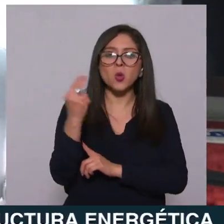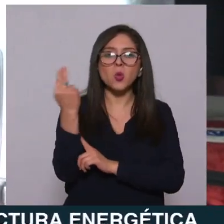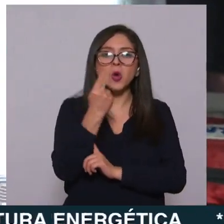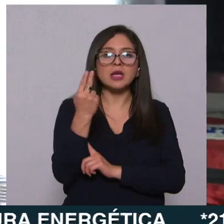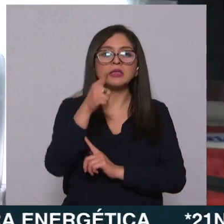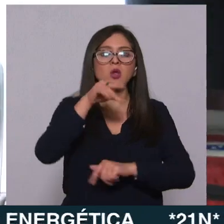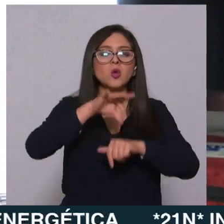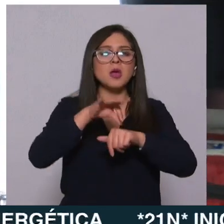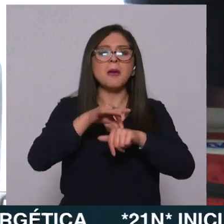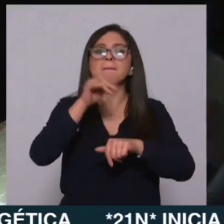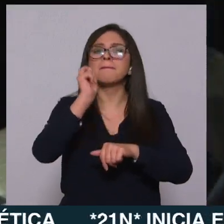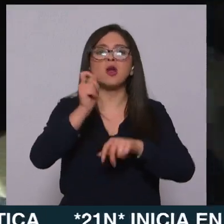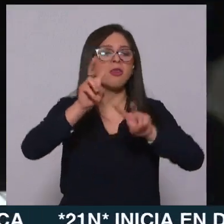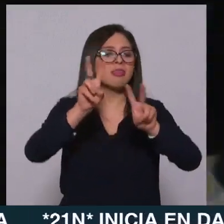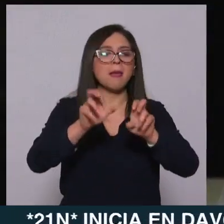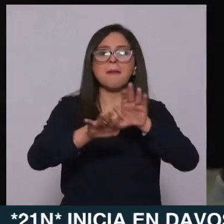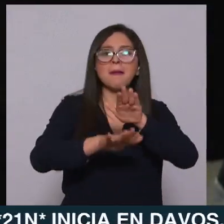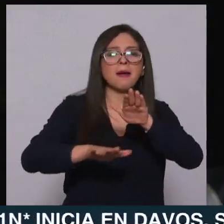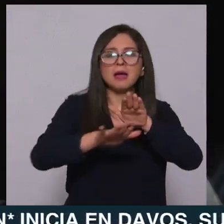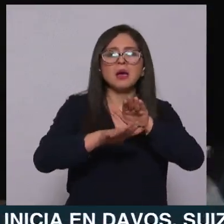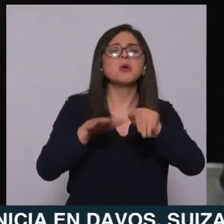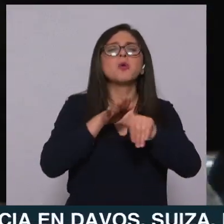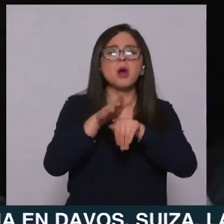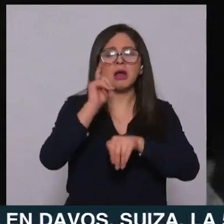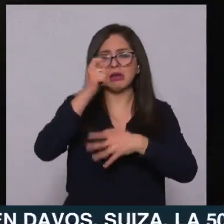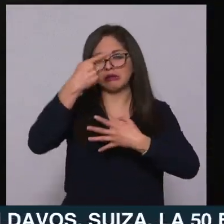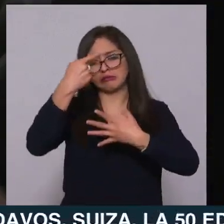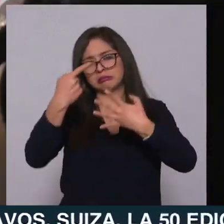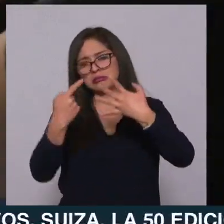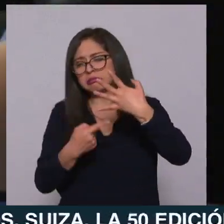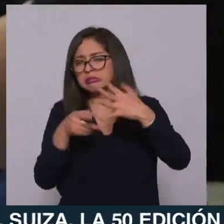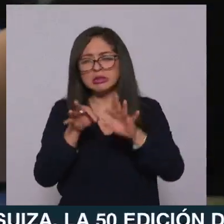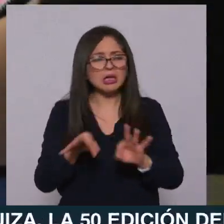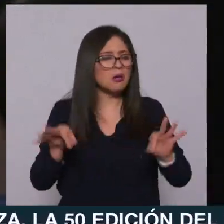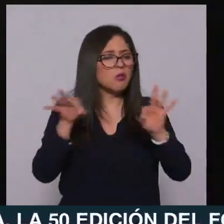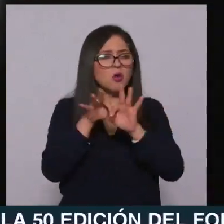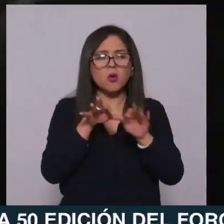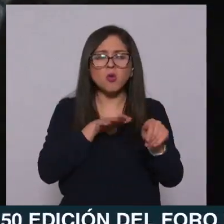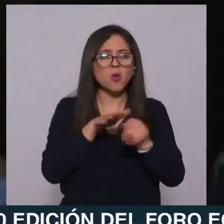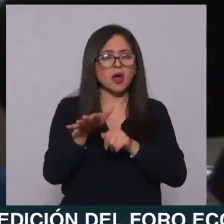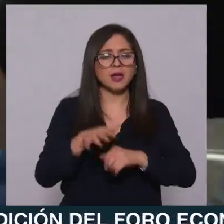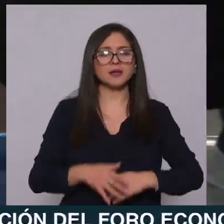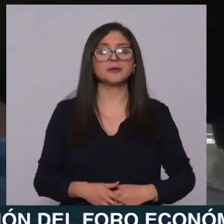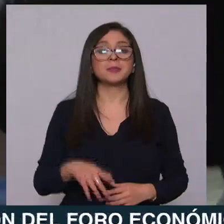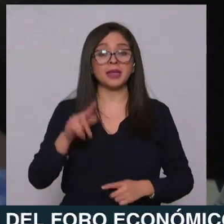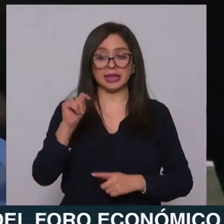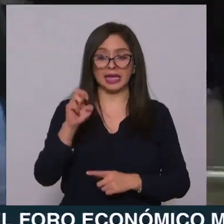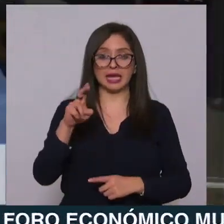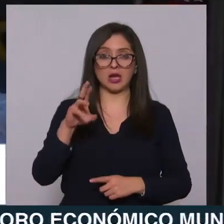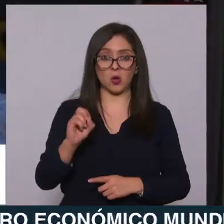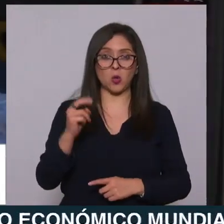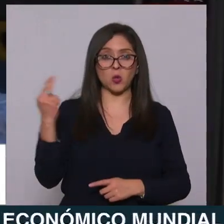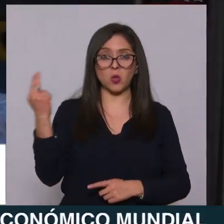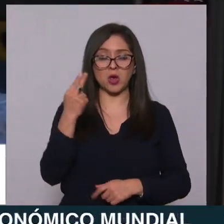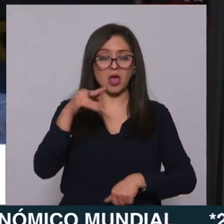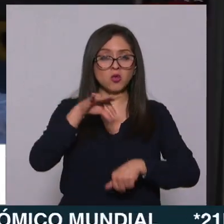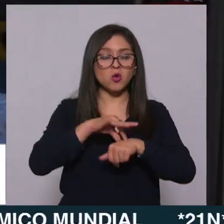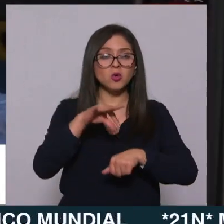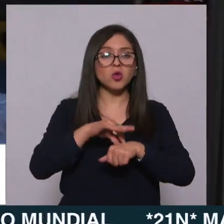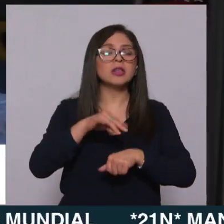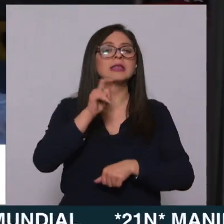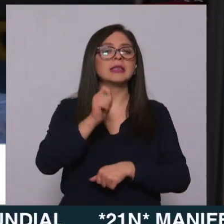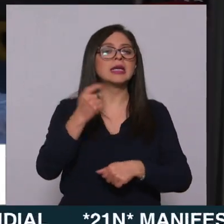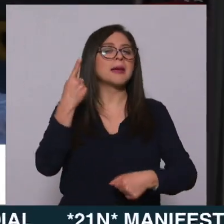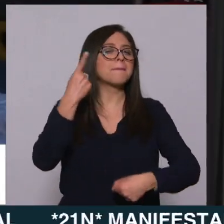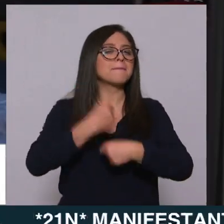en nivel básico, los cuales deben cumplir un requisito indispensable. Para poder ser técnico en urgencias médicas se